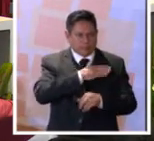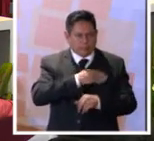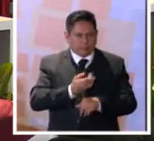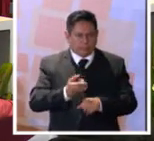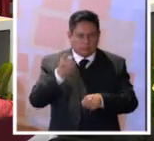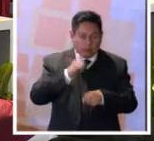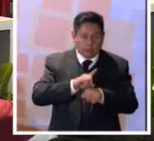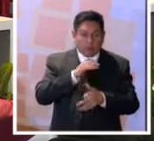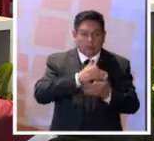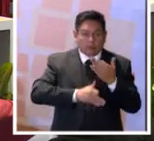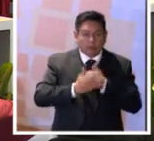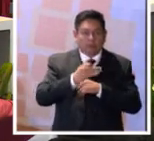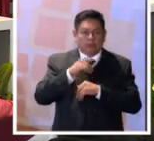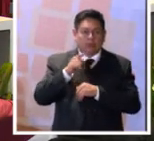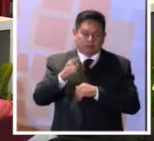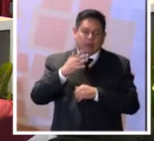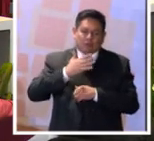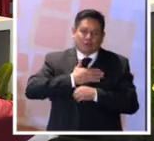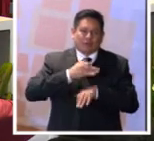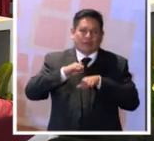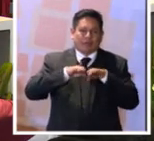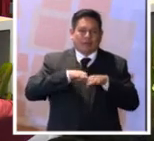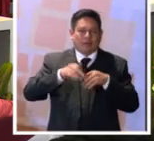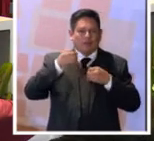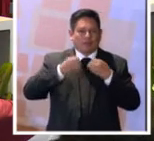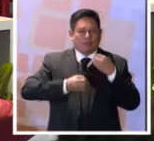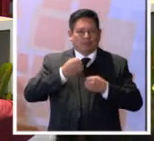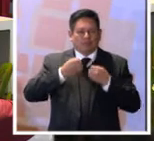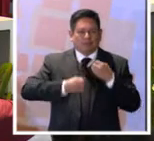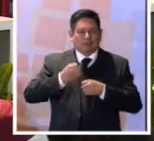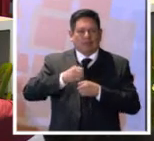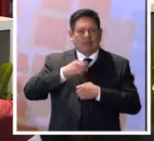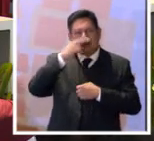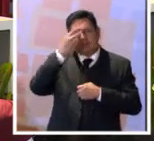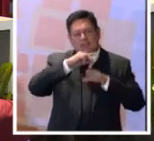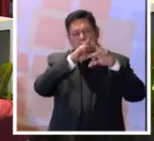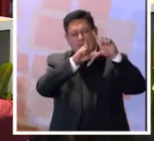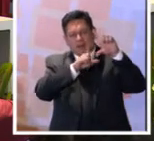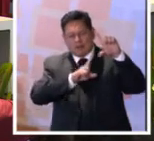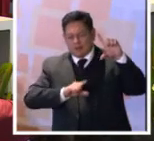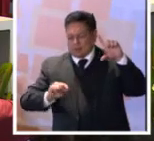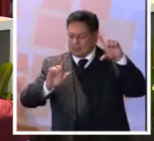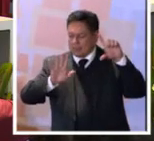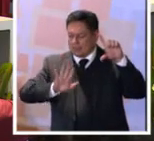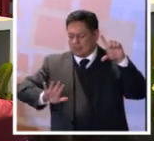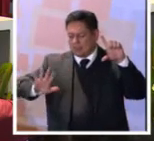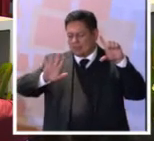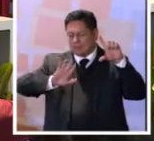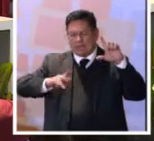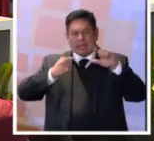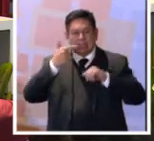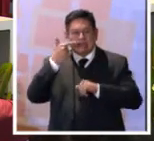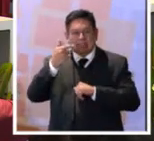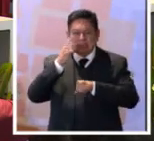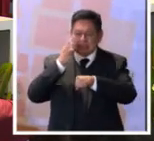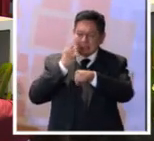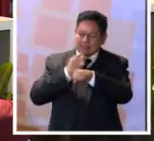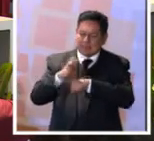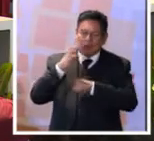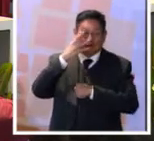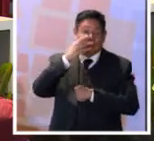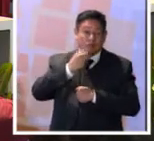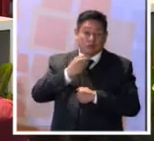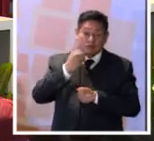la tercera circunscripción plurinominal de nuestro país, que abarca 7 maravillosos estados de la